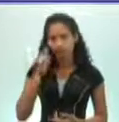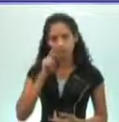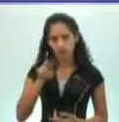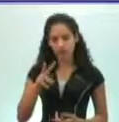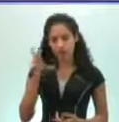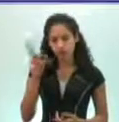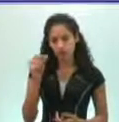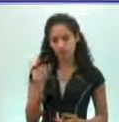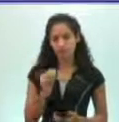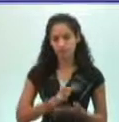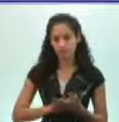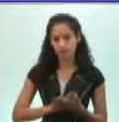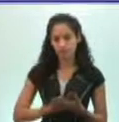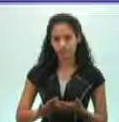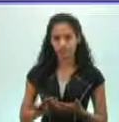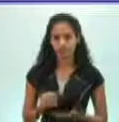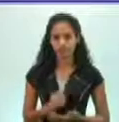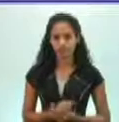números que te estamos pidiendo.